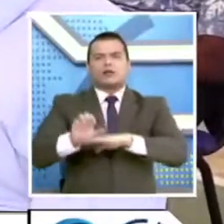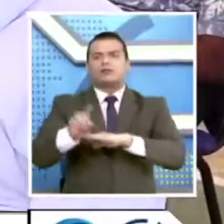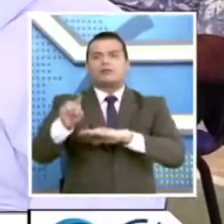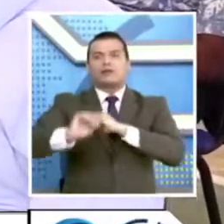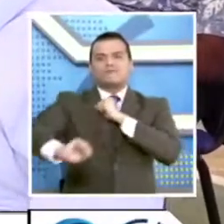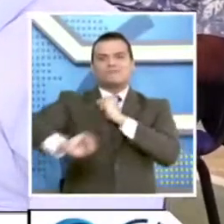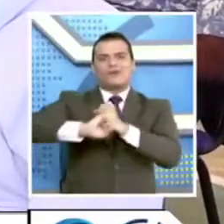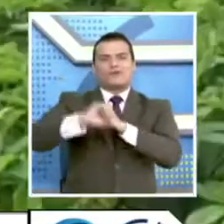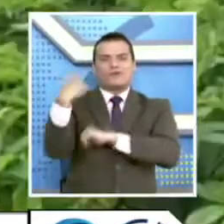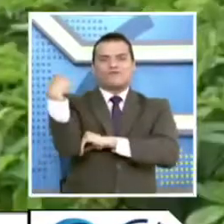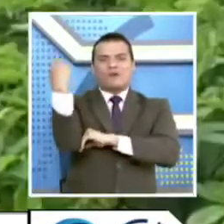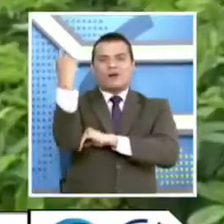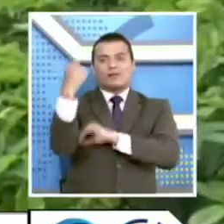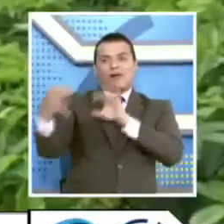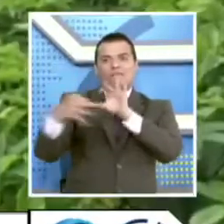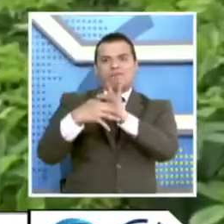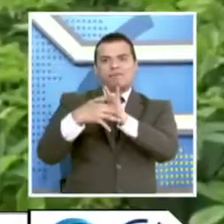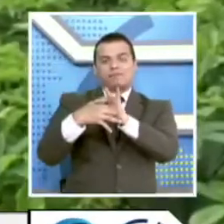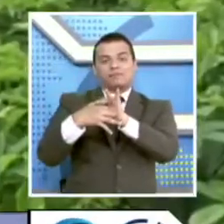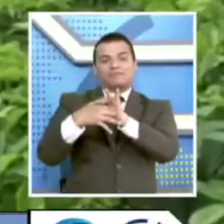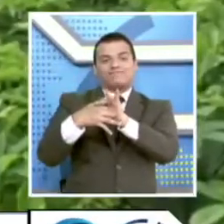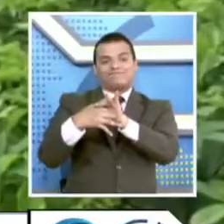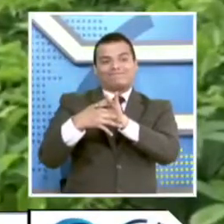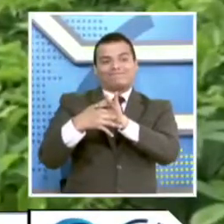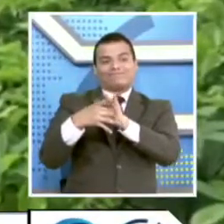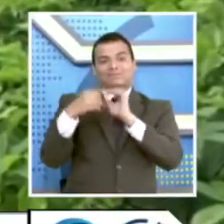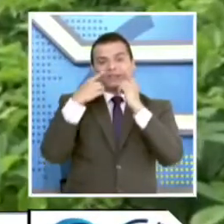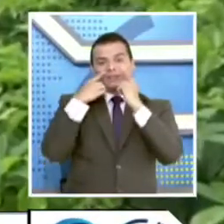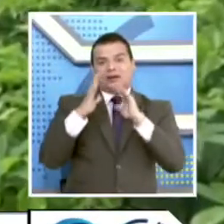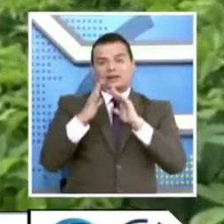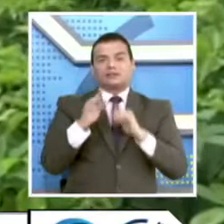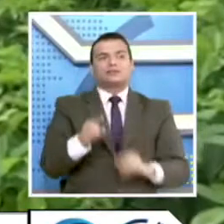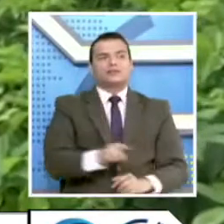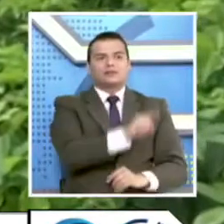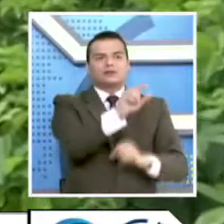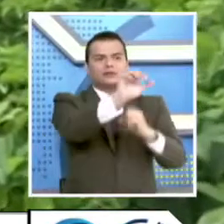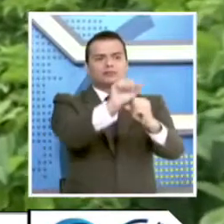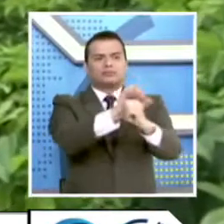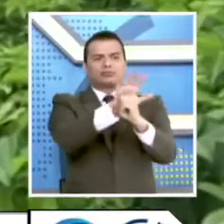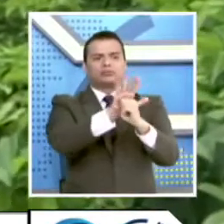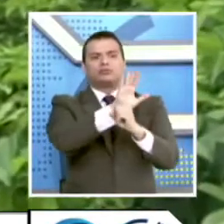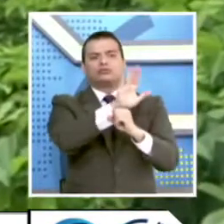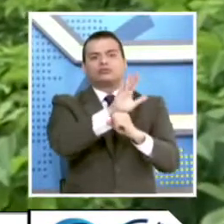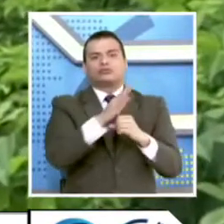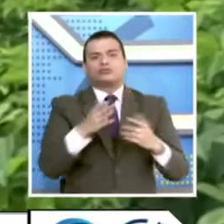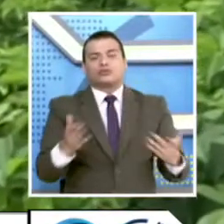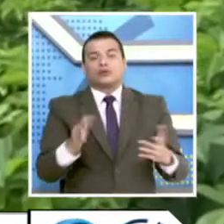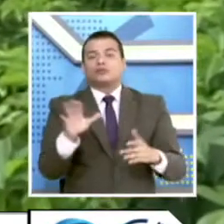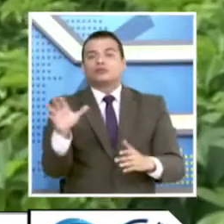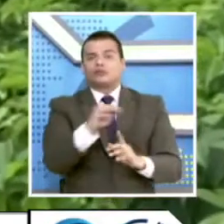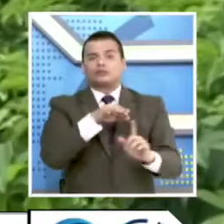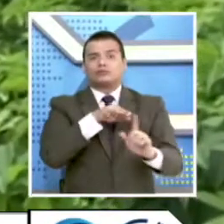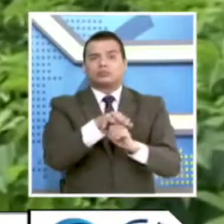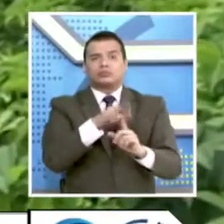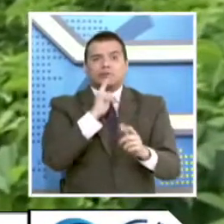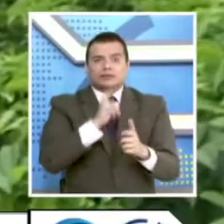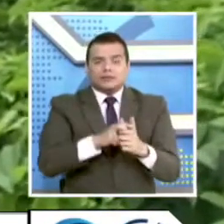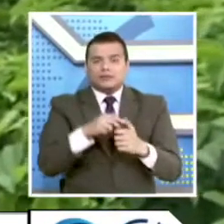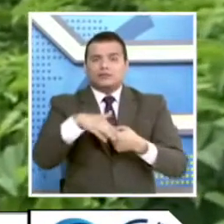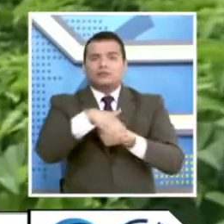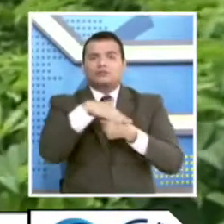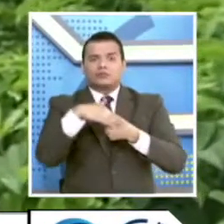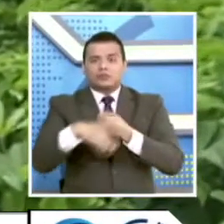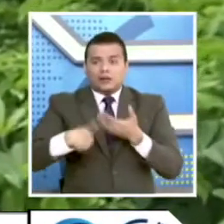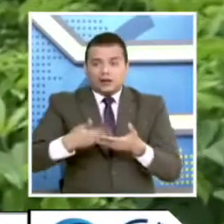su campaña política. En momentos en que la pandemia tiene a tantos hogares viviendo la crisis tal vez más grande que hemos